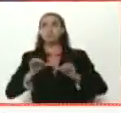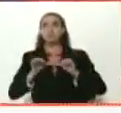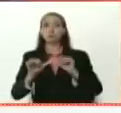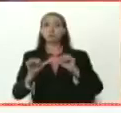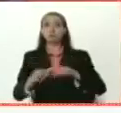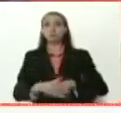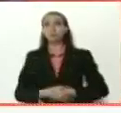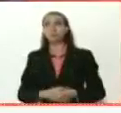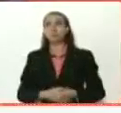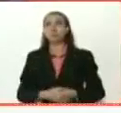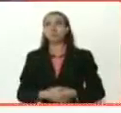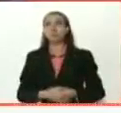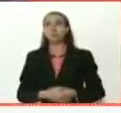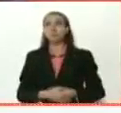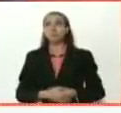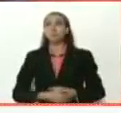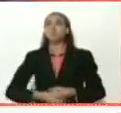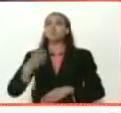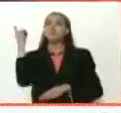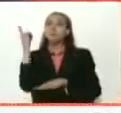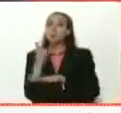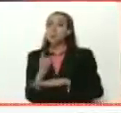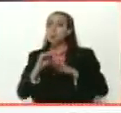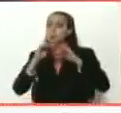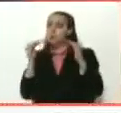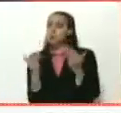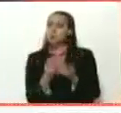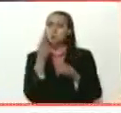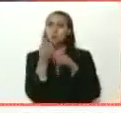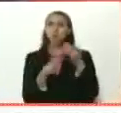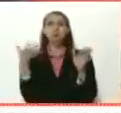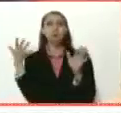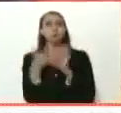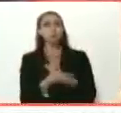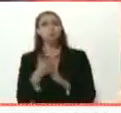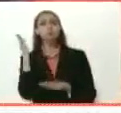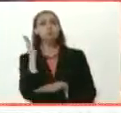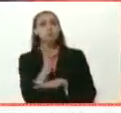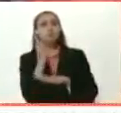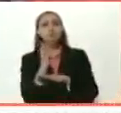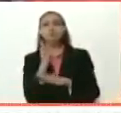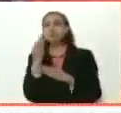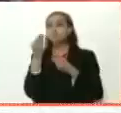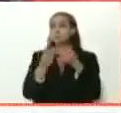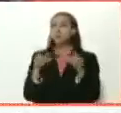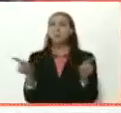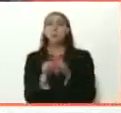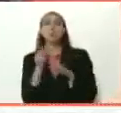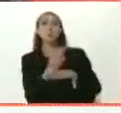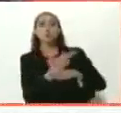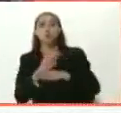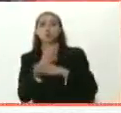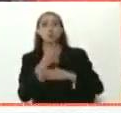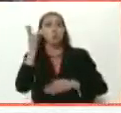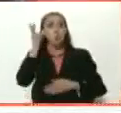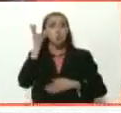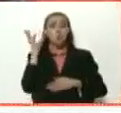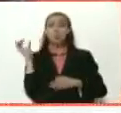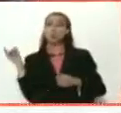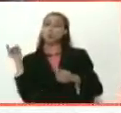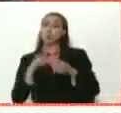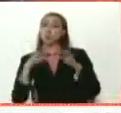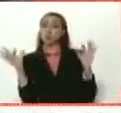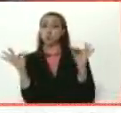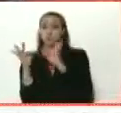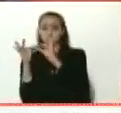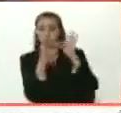Bueno, Venezuela también ha hecho una denuncia mundial acerca de lo que han sido esas sanciones, que sanciones son crímenes. También las mujeres se van a unir a toda